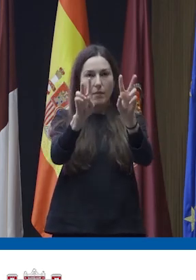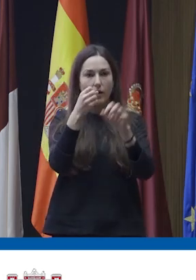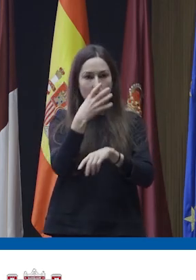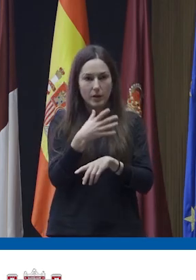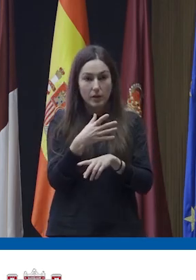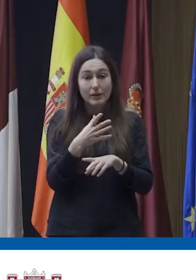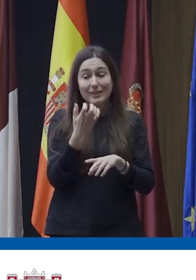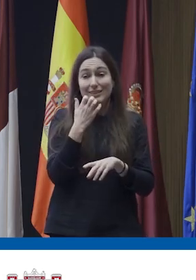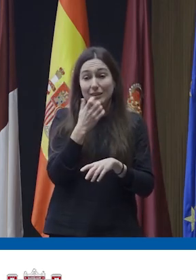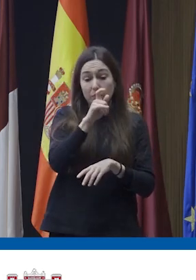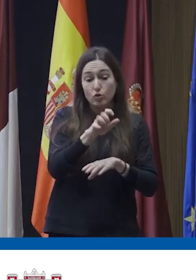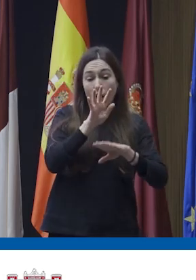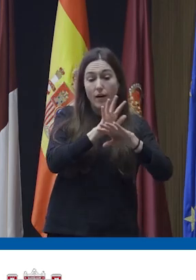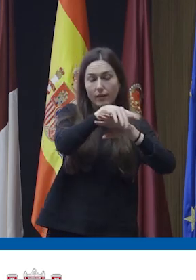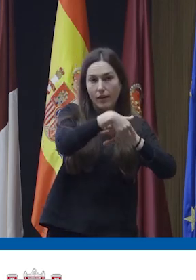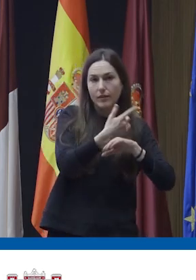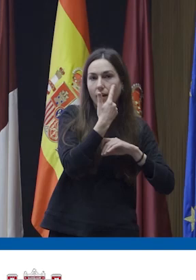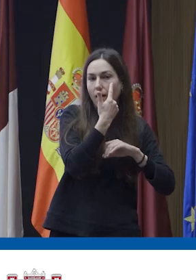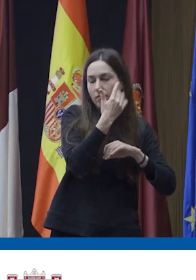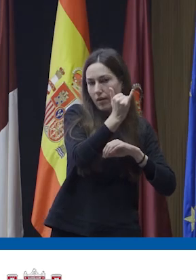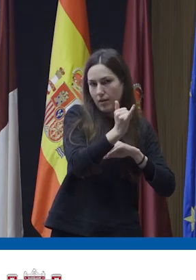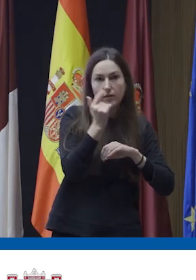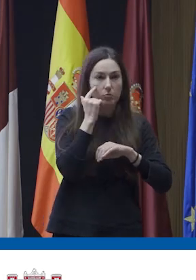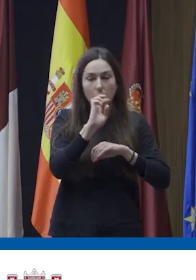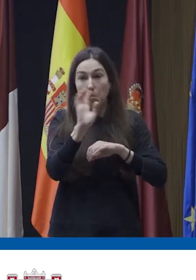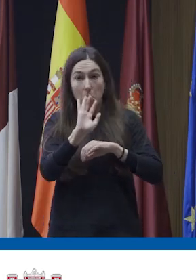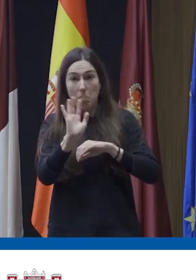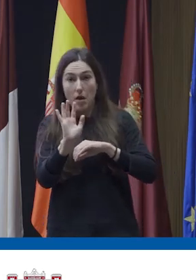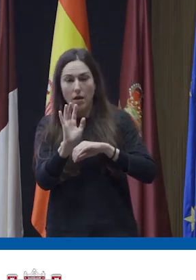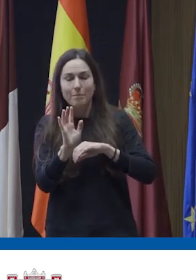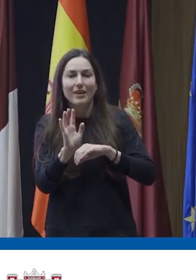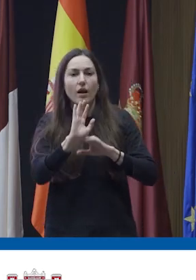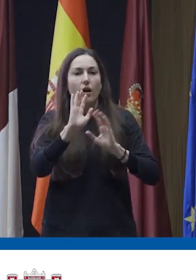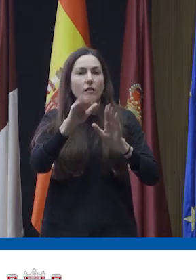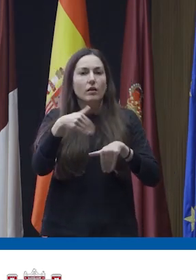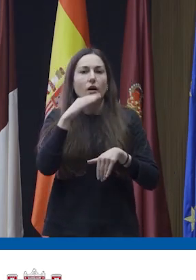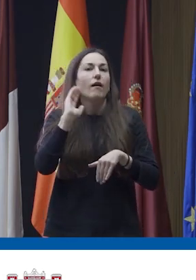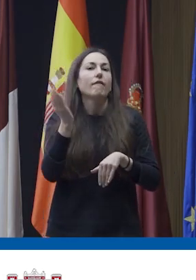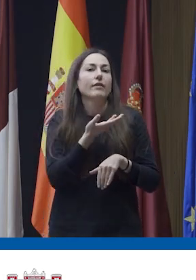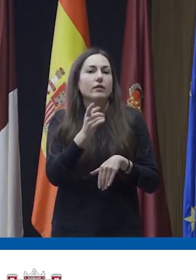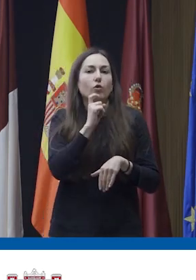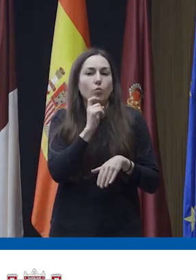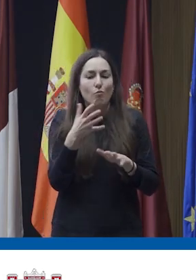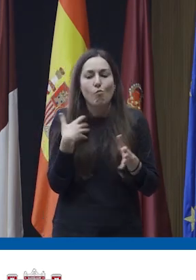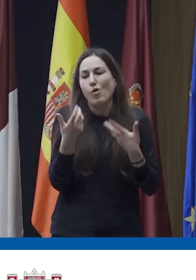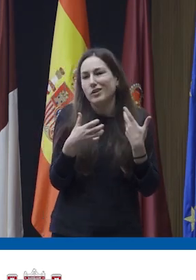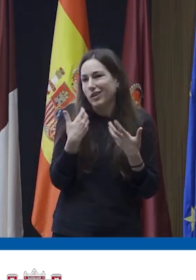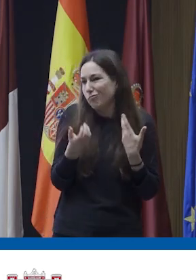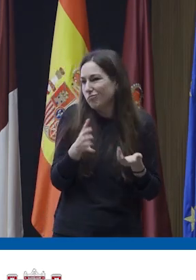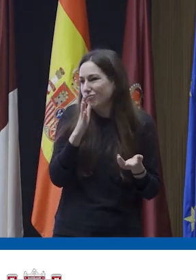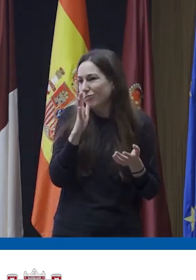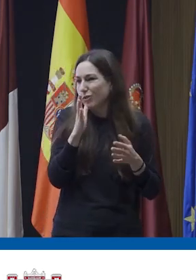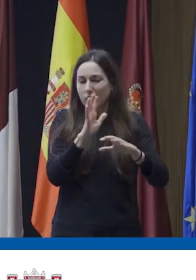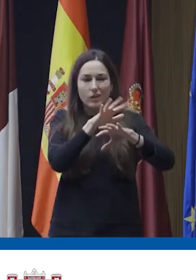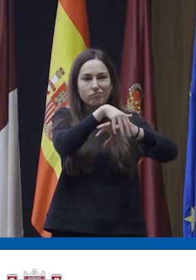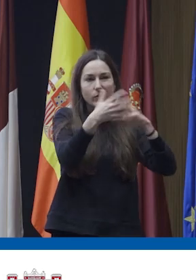paciente tenga catarata en un ojo y en el otro no tenga nada, lo más probable que tengas puede ser una incomodidad, porque uno de los dos ojos va a tener la catarata, la va a mezclar y